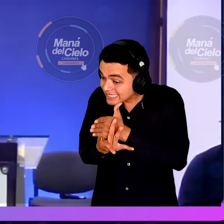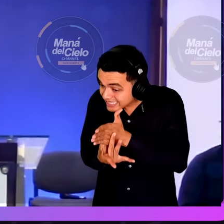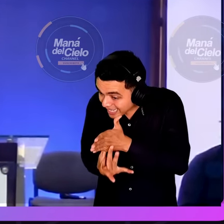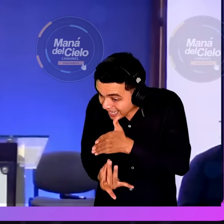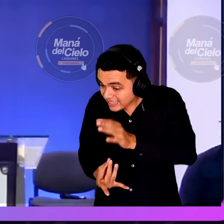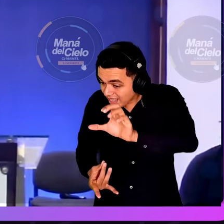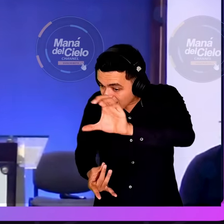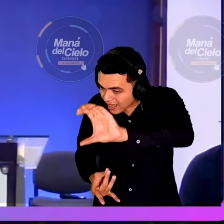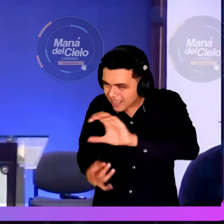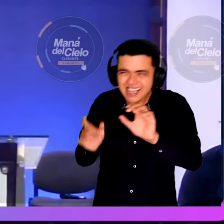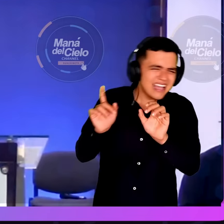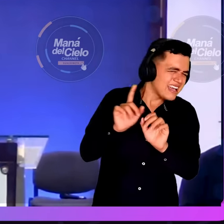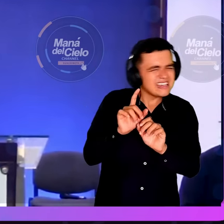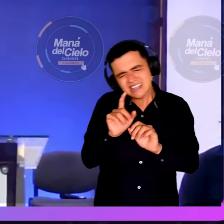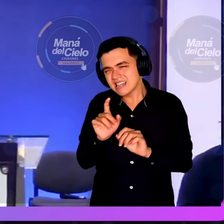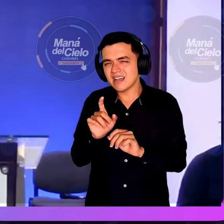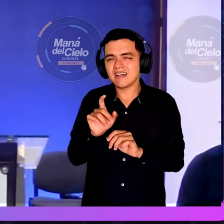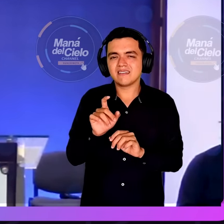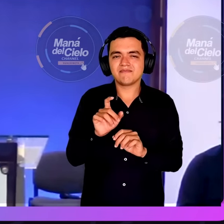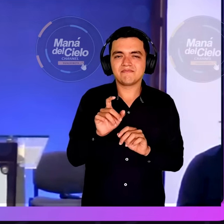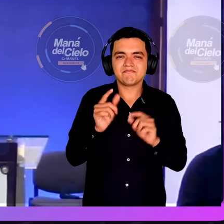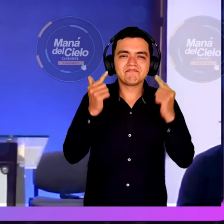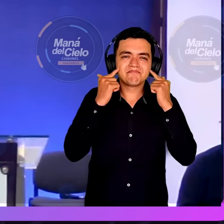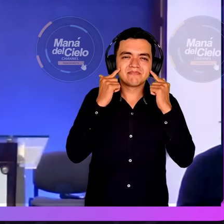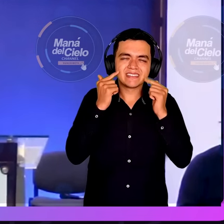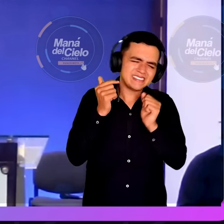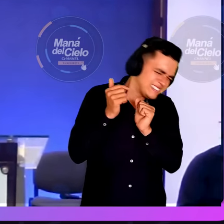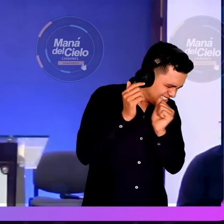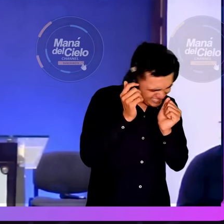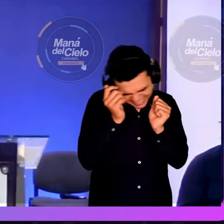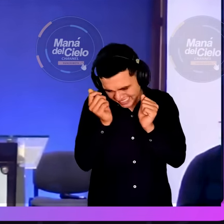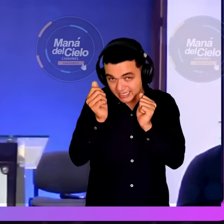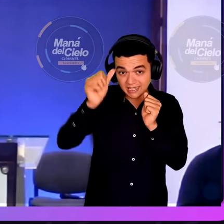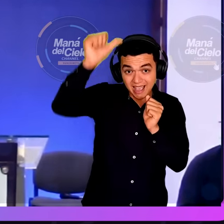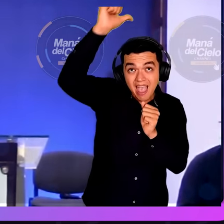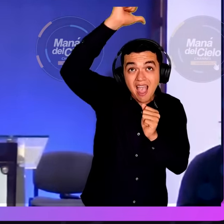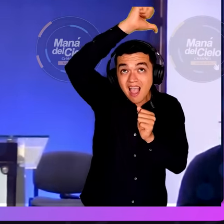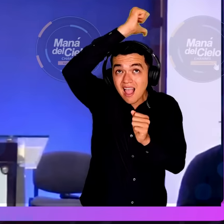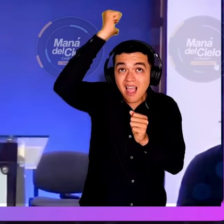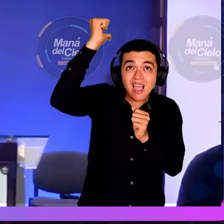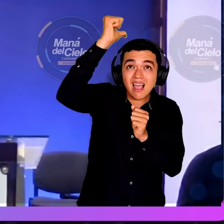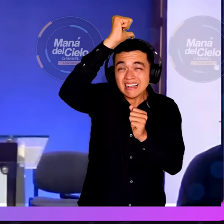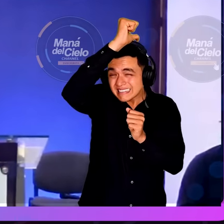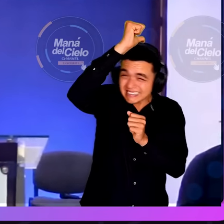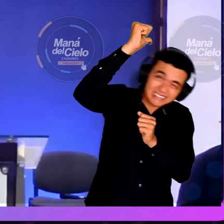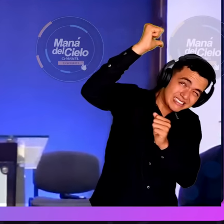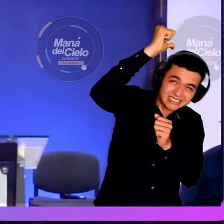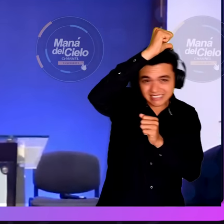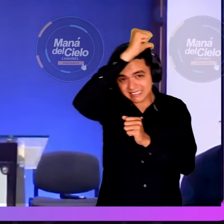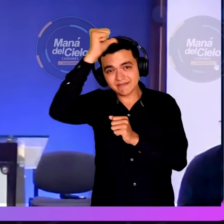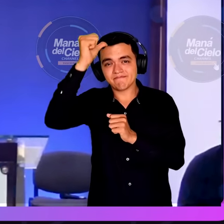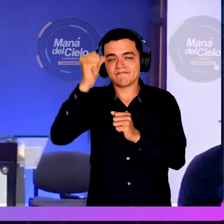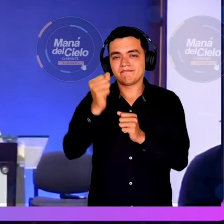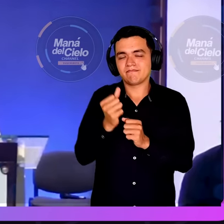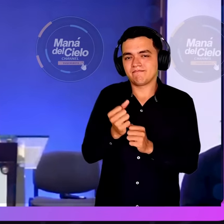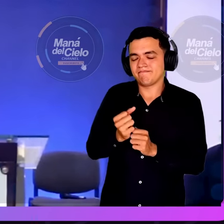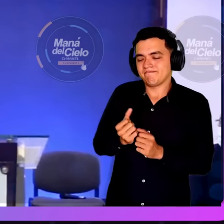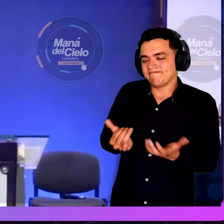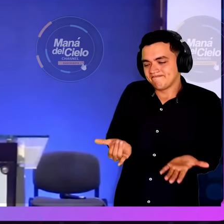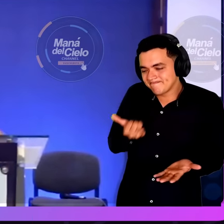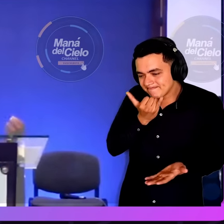había ovejitas que no, parecían cabritas, no se querían dejar ungir, no se querían, que no, y salían y se iban y no esperaban. Pues a esas las